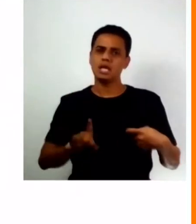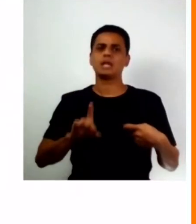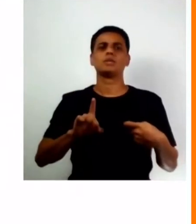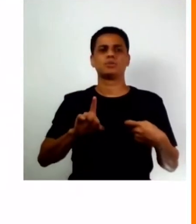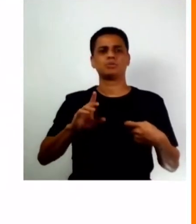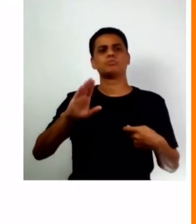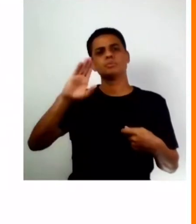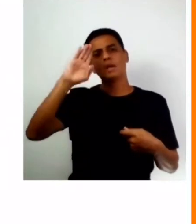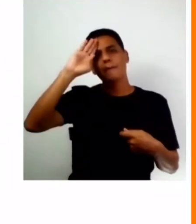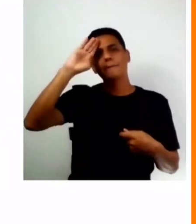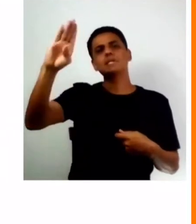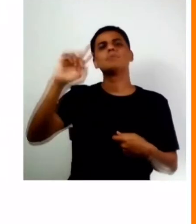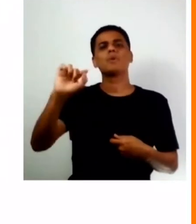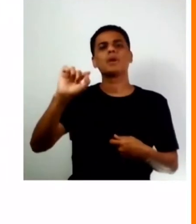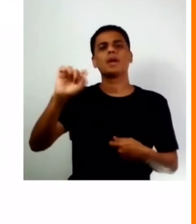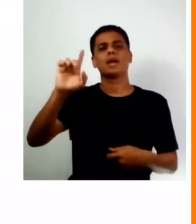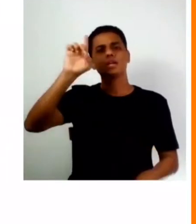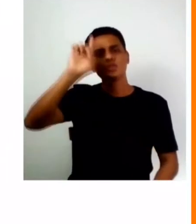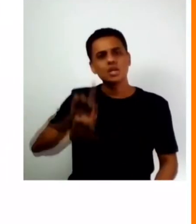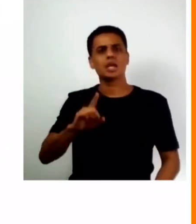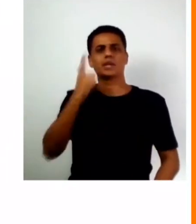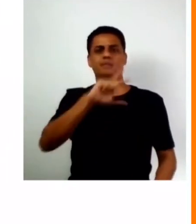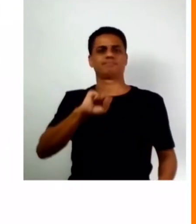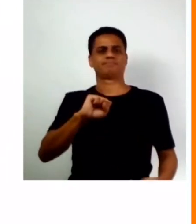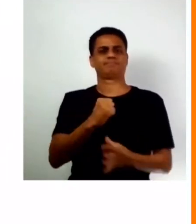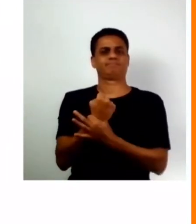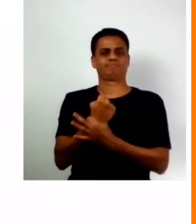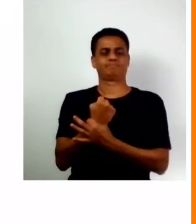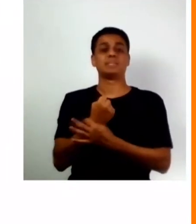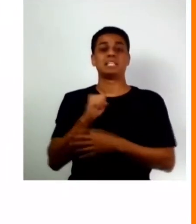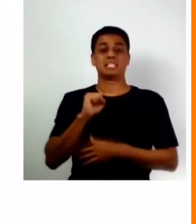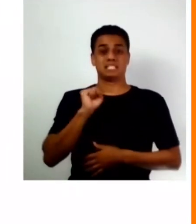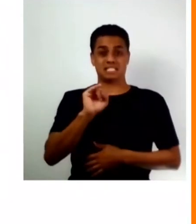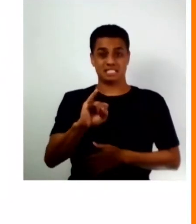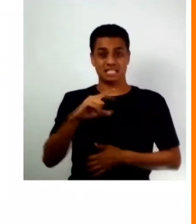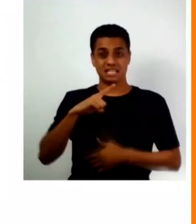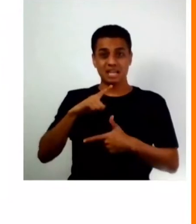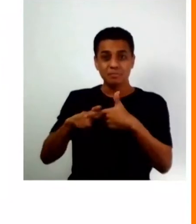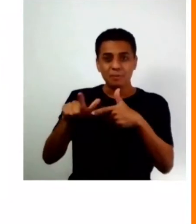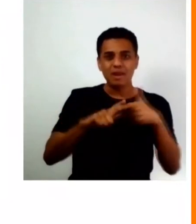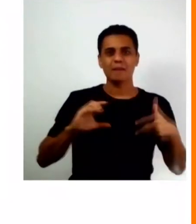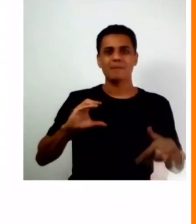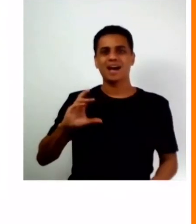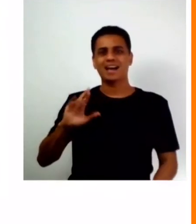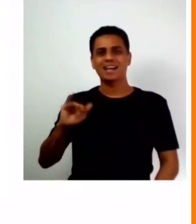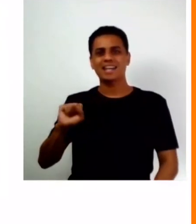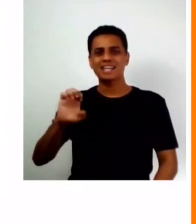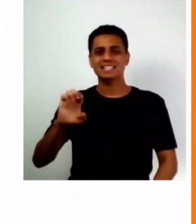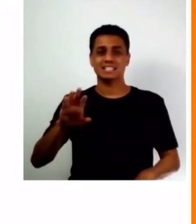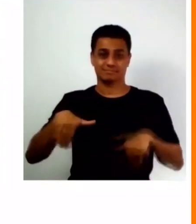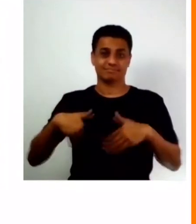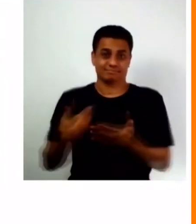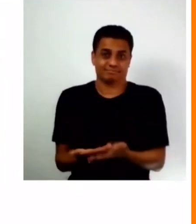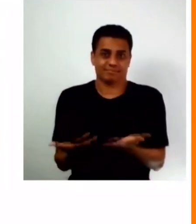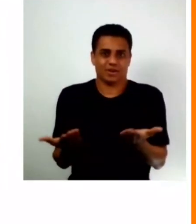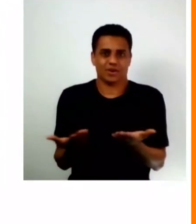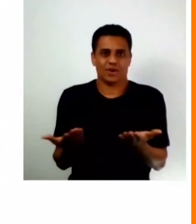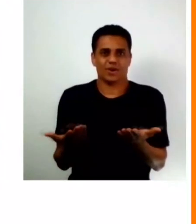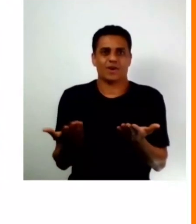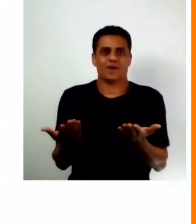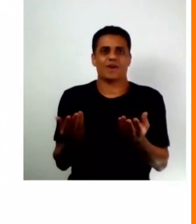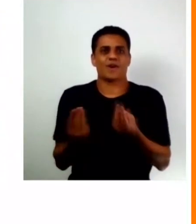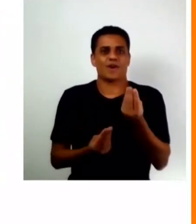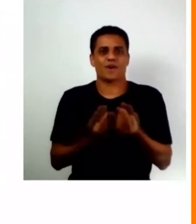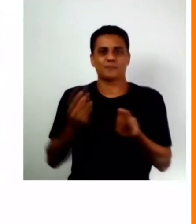estes direitos, já que, cando hai unha crisis, cando hai unha crisis como a que estamos vivendo, a reducción dos presupostos de culturas